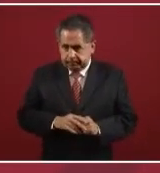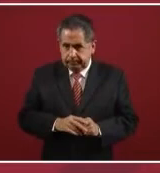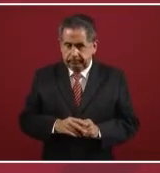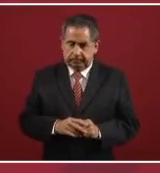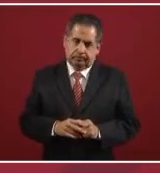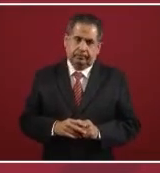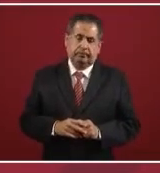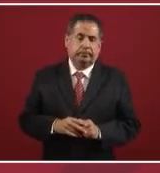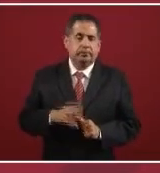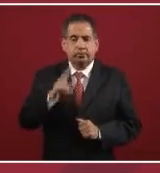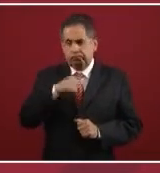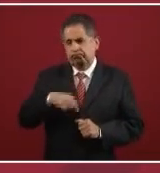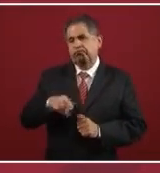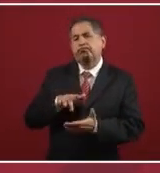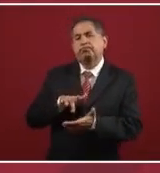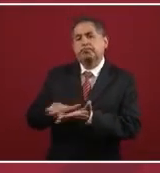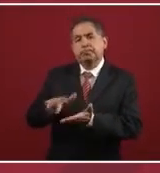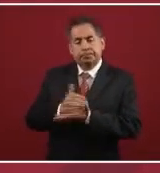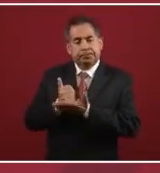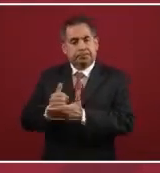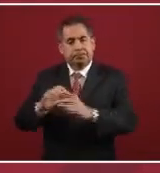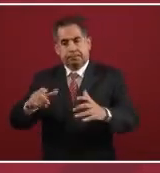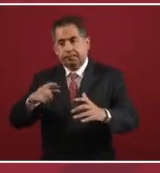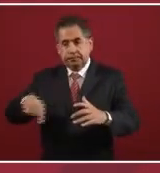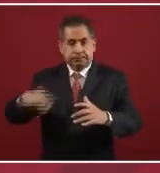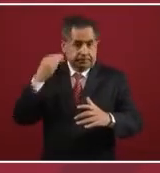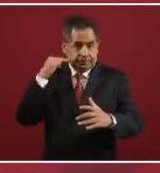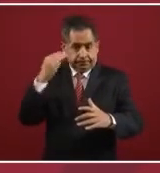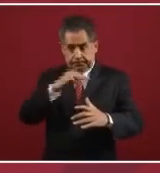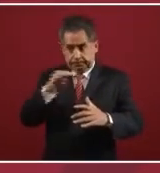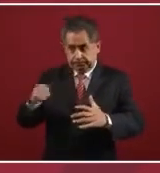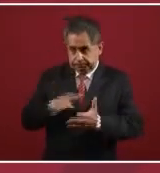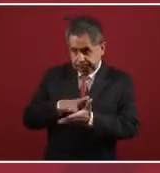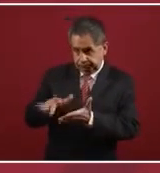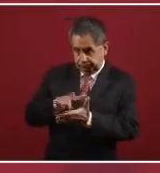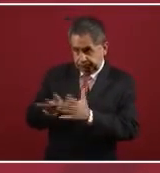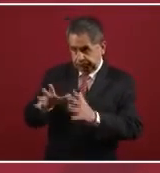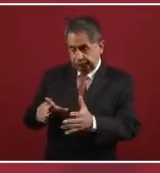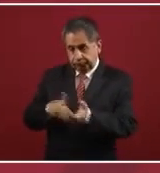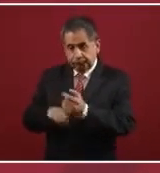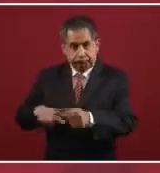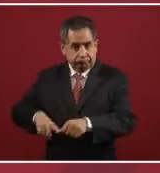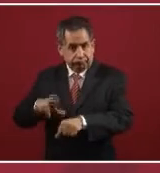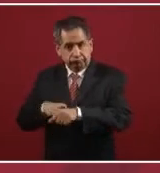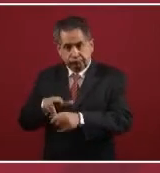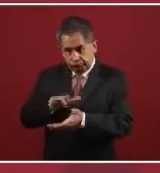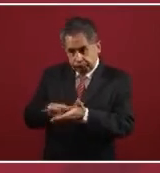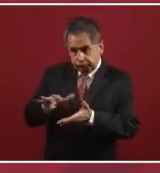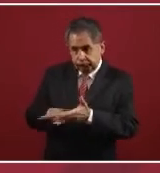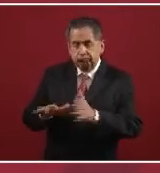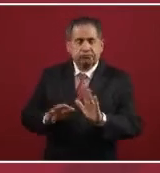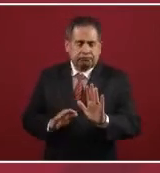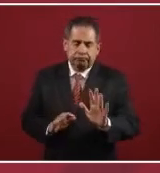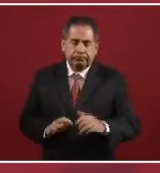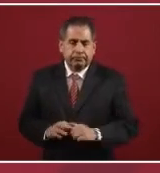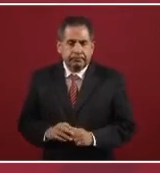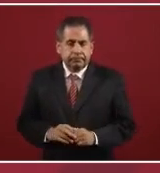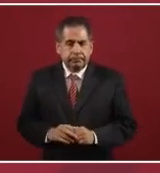estamos ayudando a las autoridades locales, en este caso al gobierno del estado,